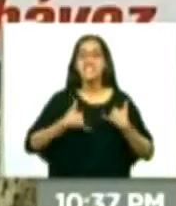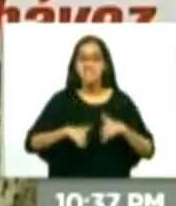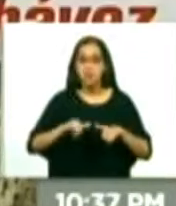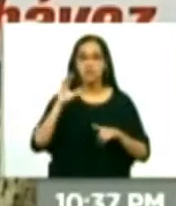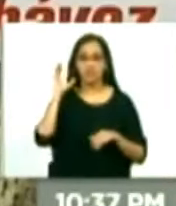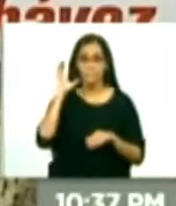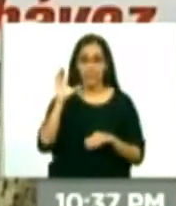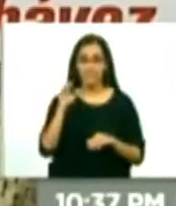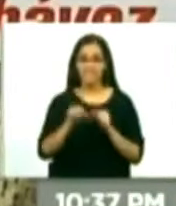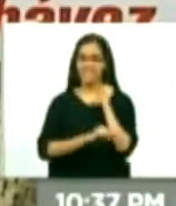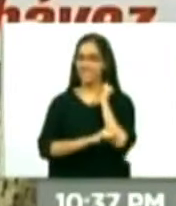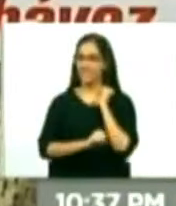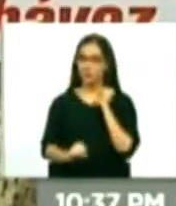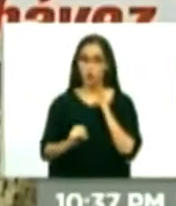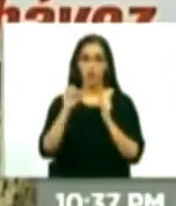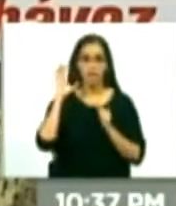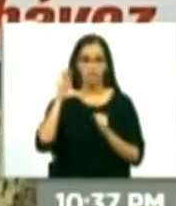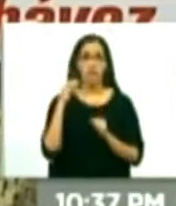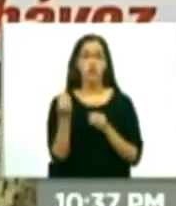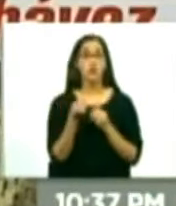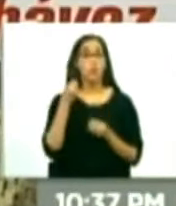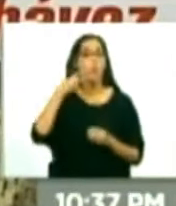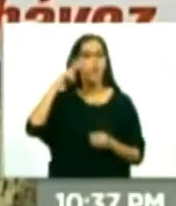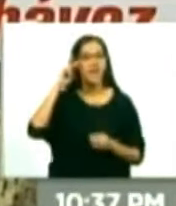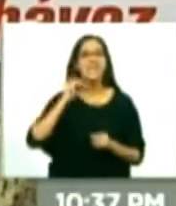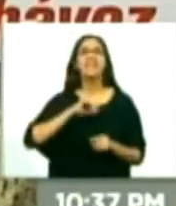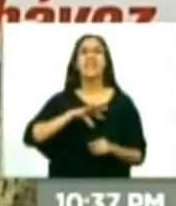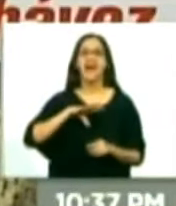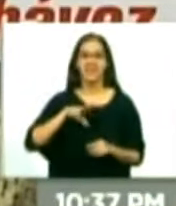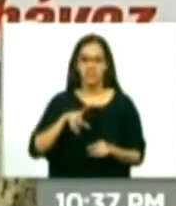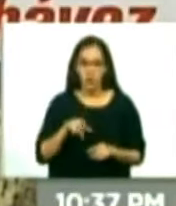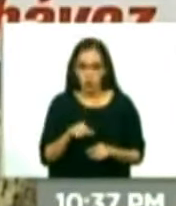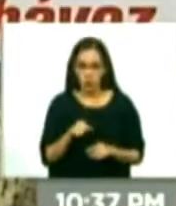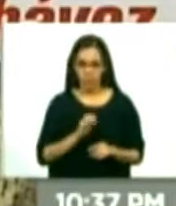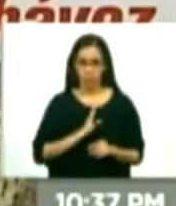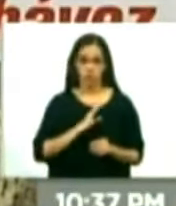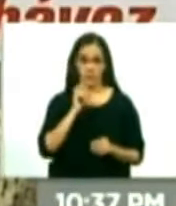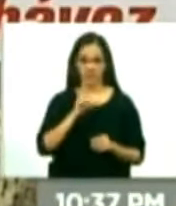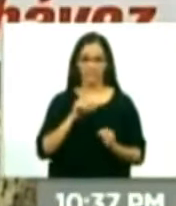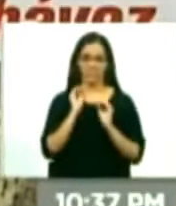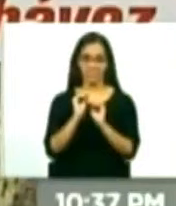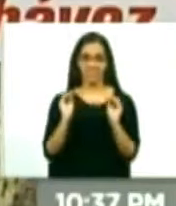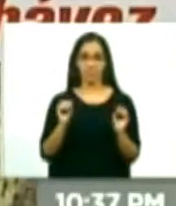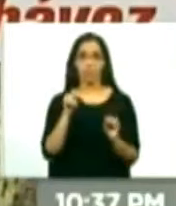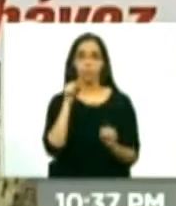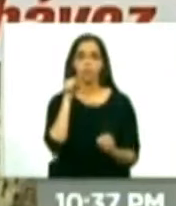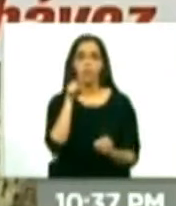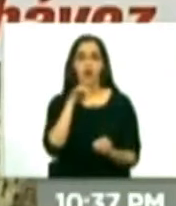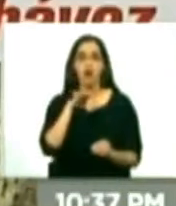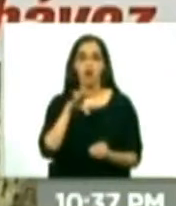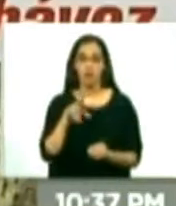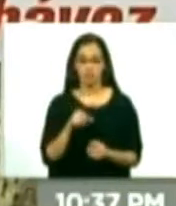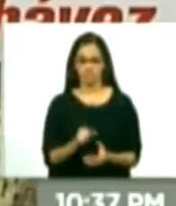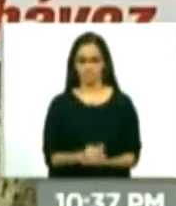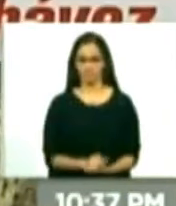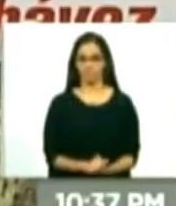su patria y como un pillo ladrón, que su propia gente lo denuncia por ladrón.